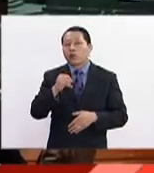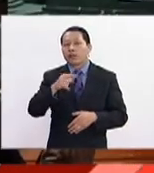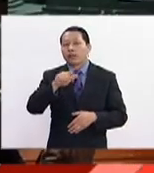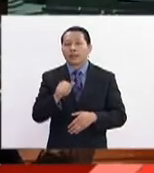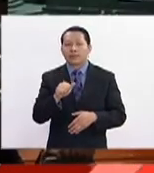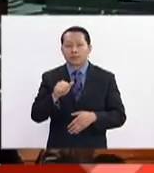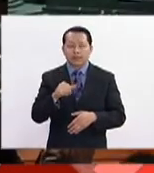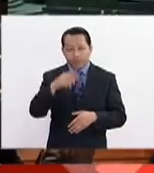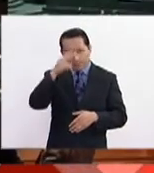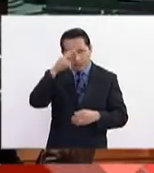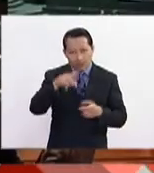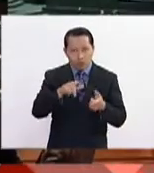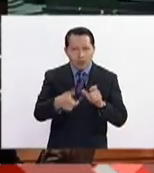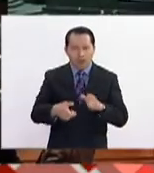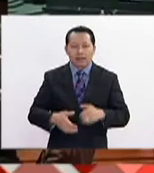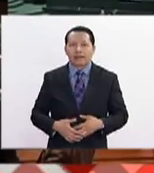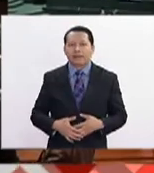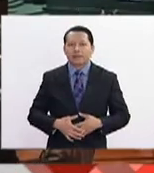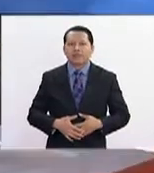Monroy, México al Día.